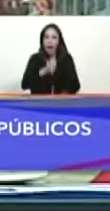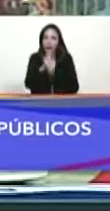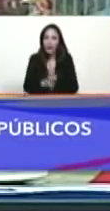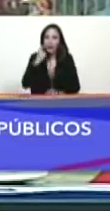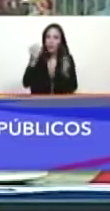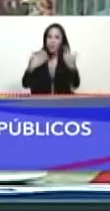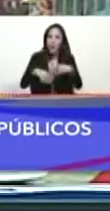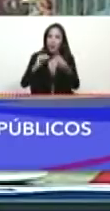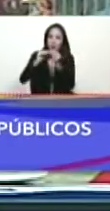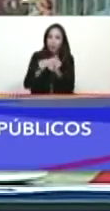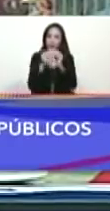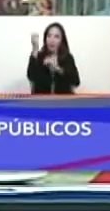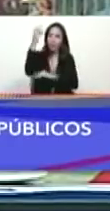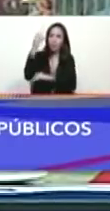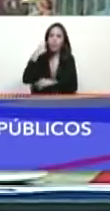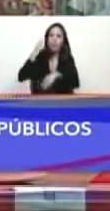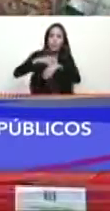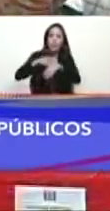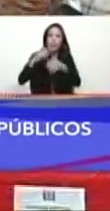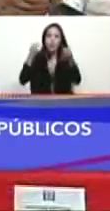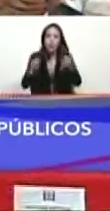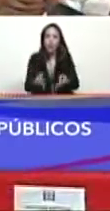en el momento,